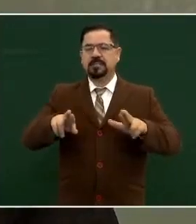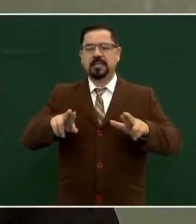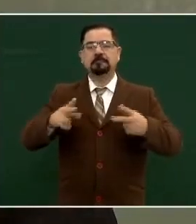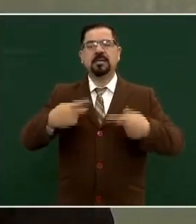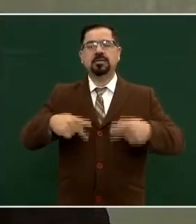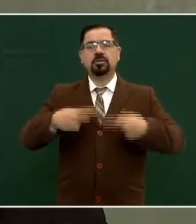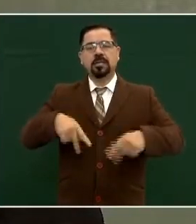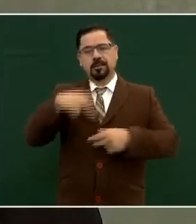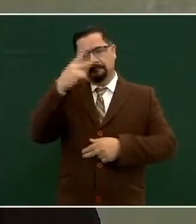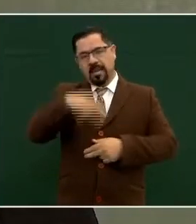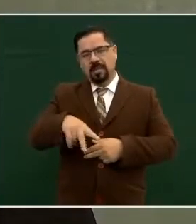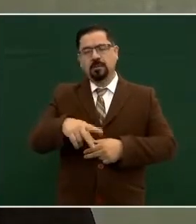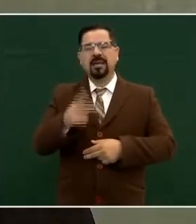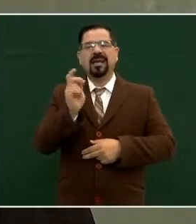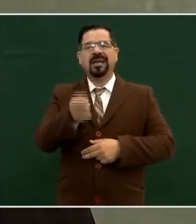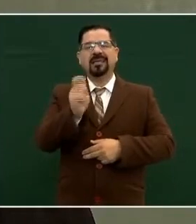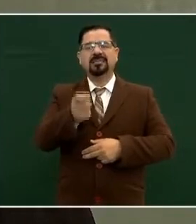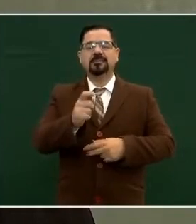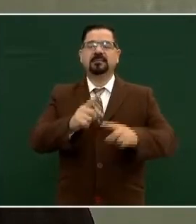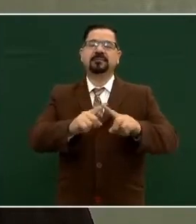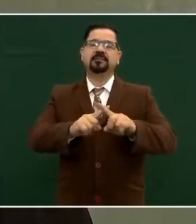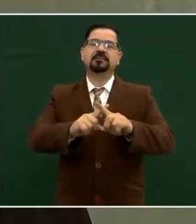Son cosas distintas,